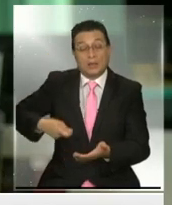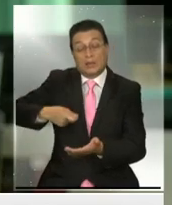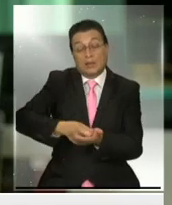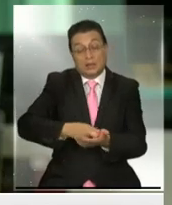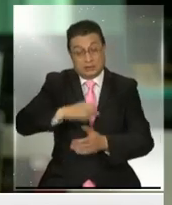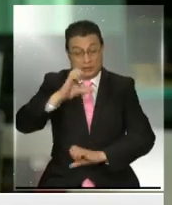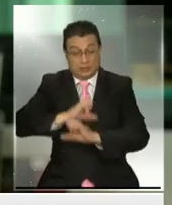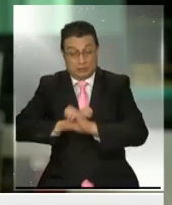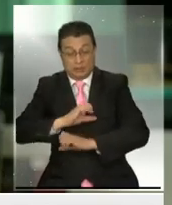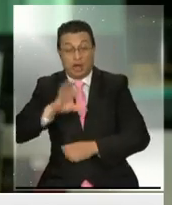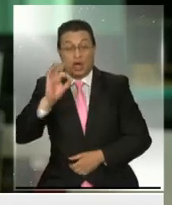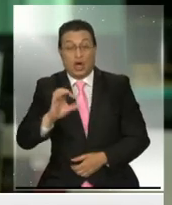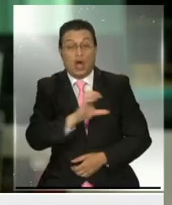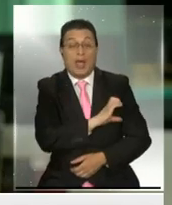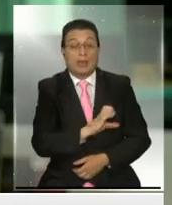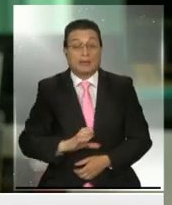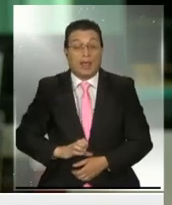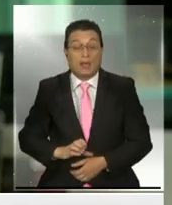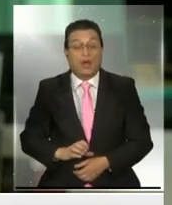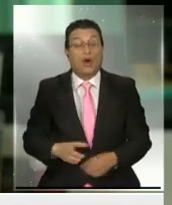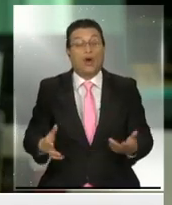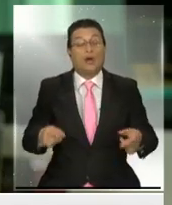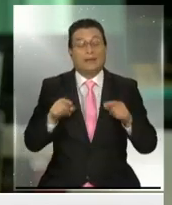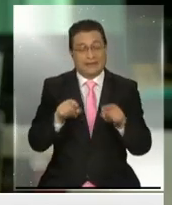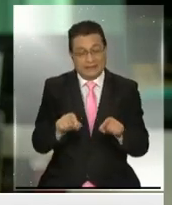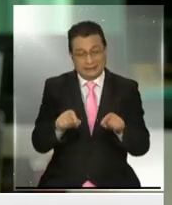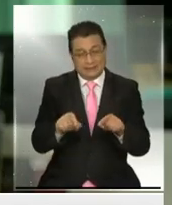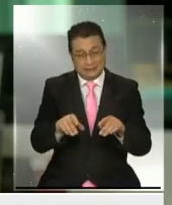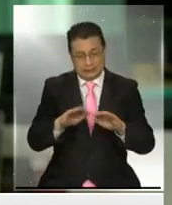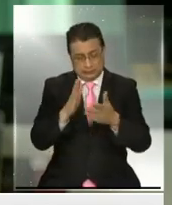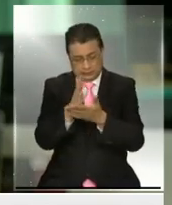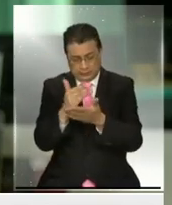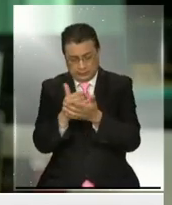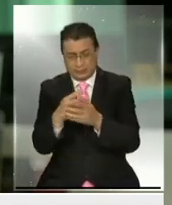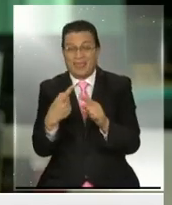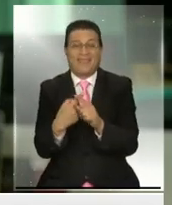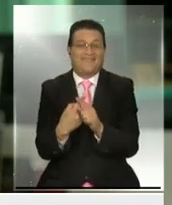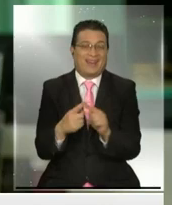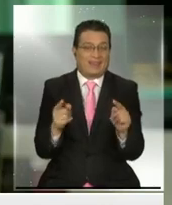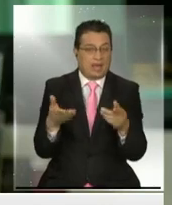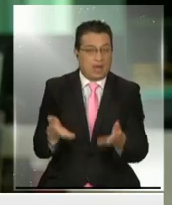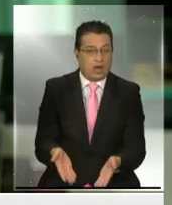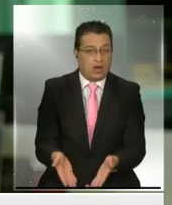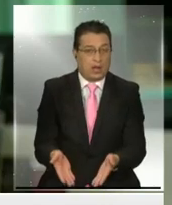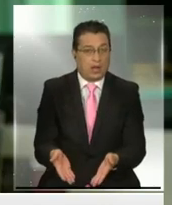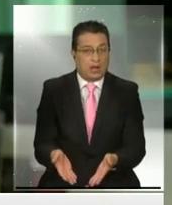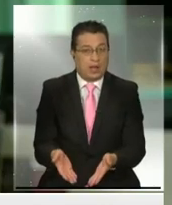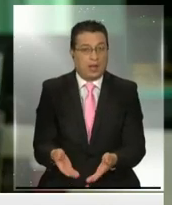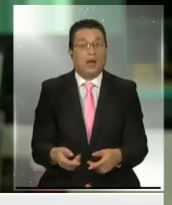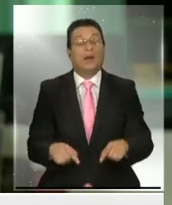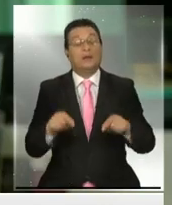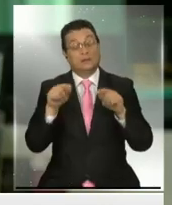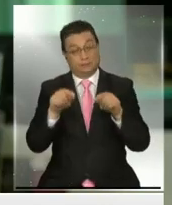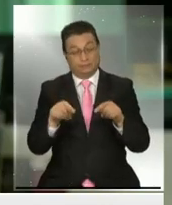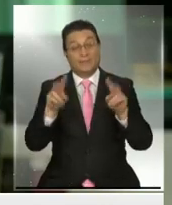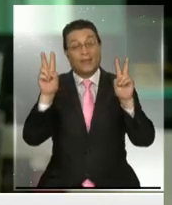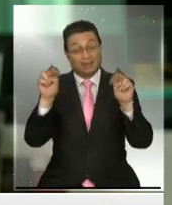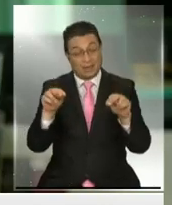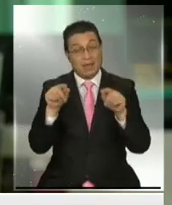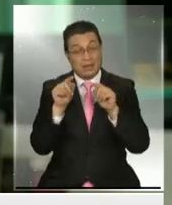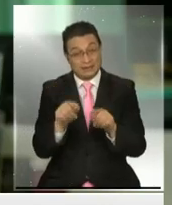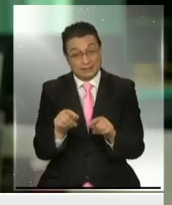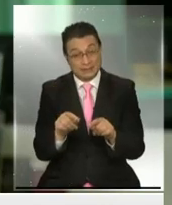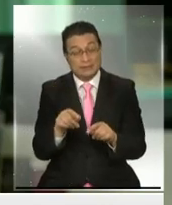son o sigue el estado pero lo que le quiero plantear ese es un esquema bien distinto al actual donde le insisto el tema es que